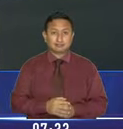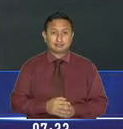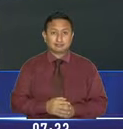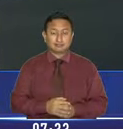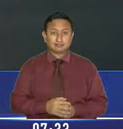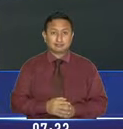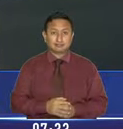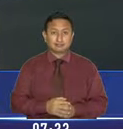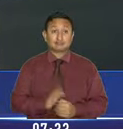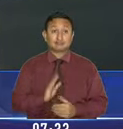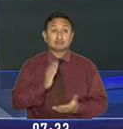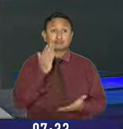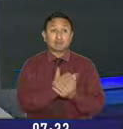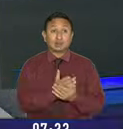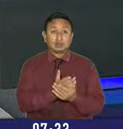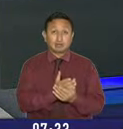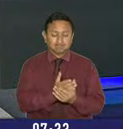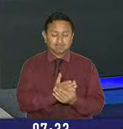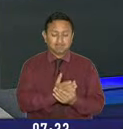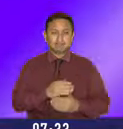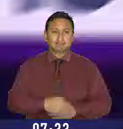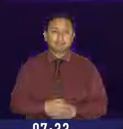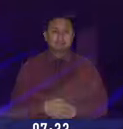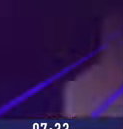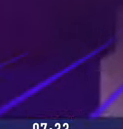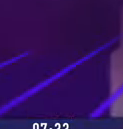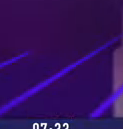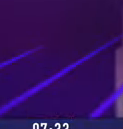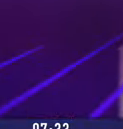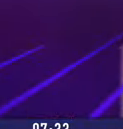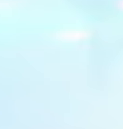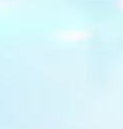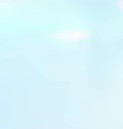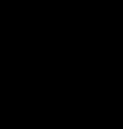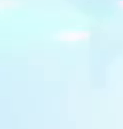pausa. Al regresar, feligreses católicos,